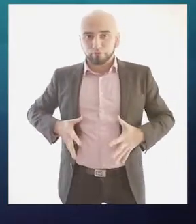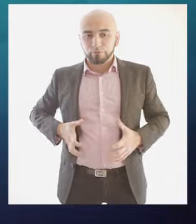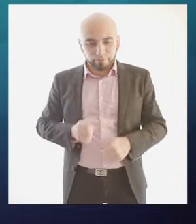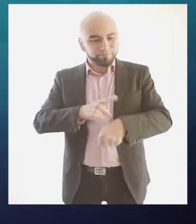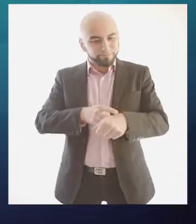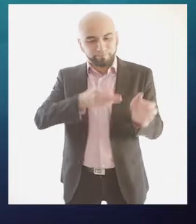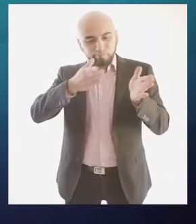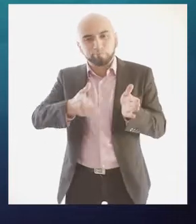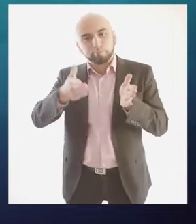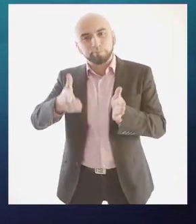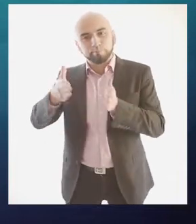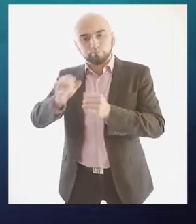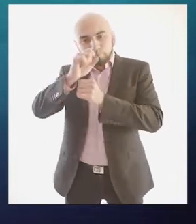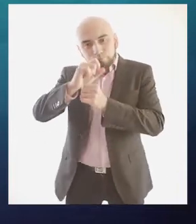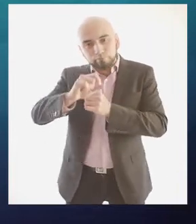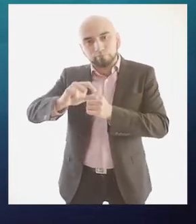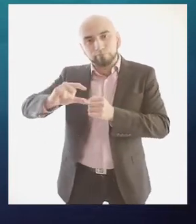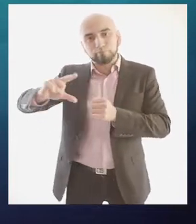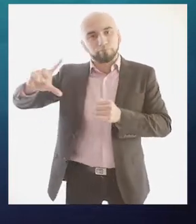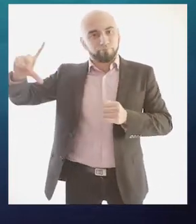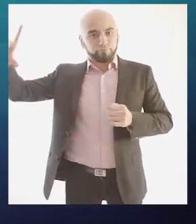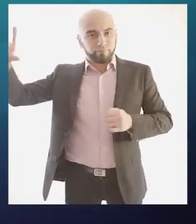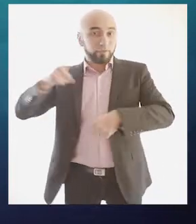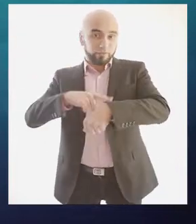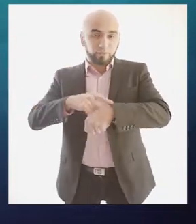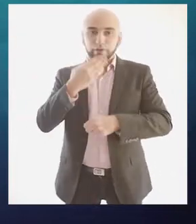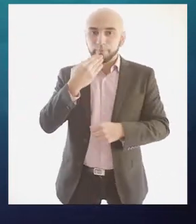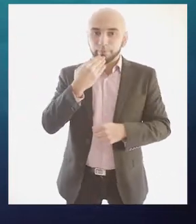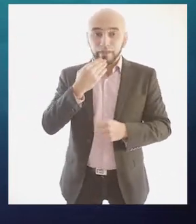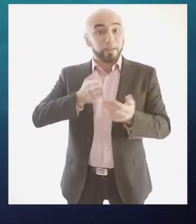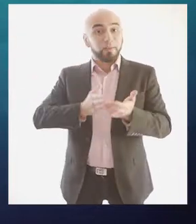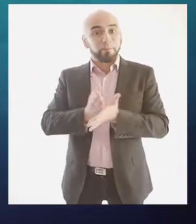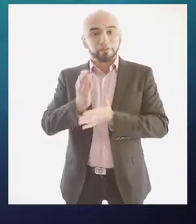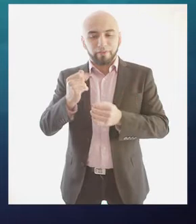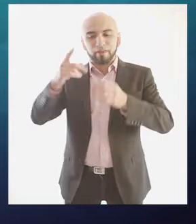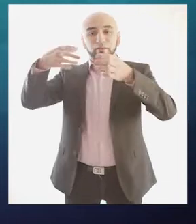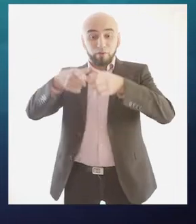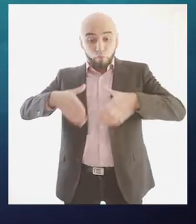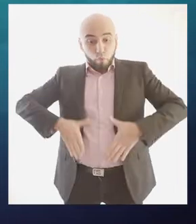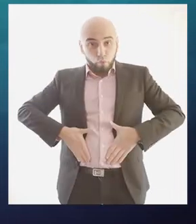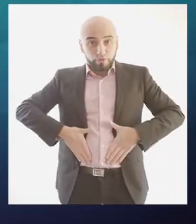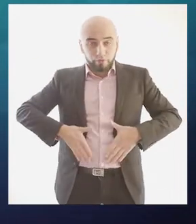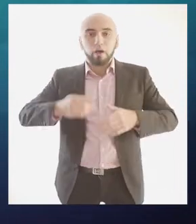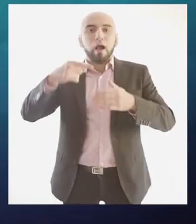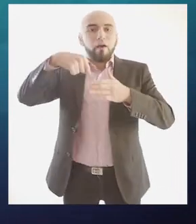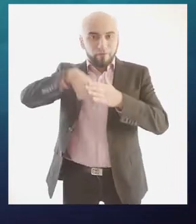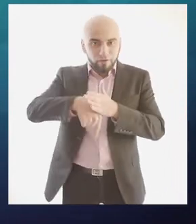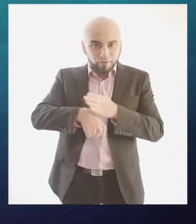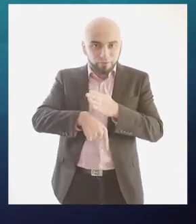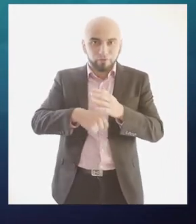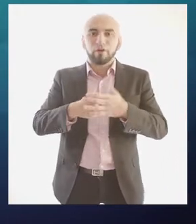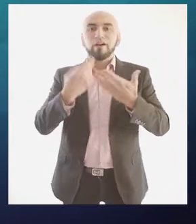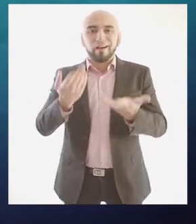rítmicas, regulares, van aumentando de intensidad y duración. Empiezan desde el fondo del útero hacia abajo, ejerciendo una fuerza